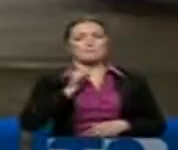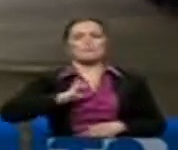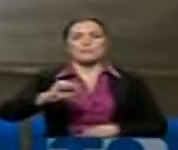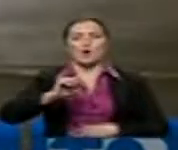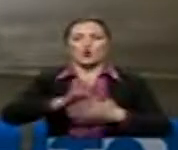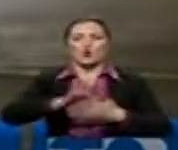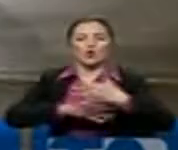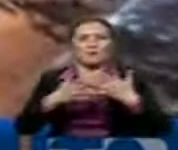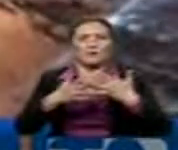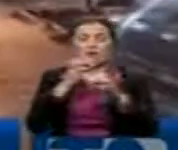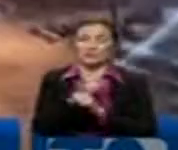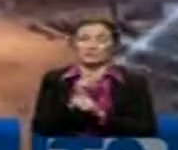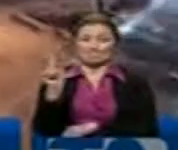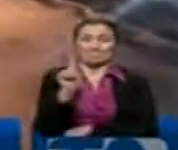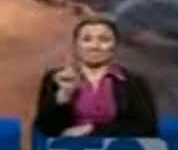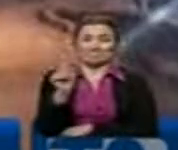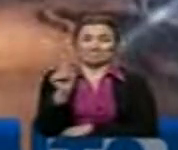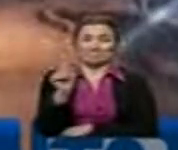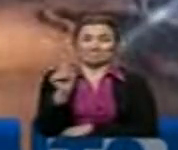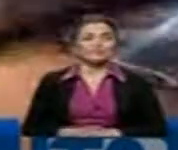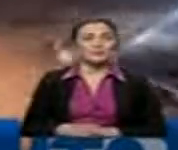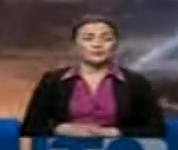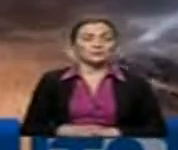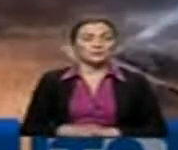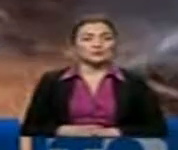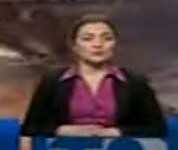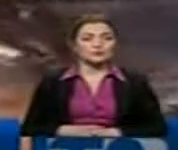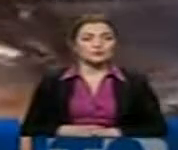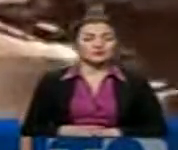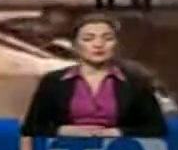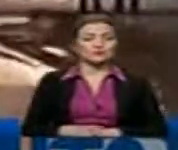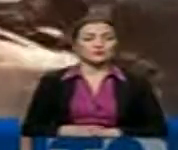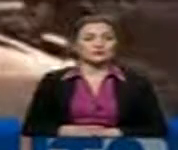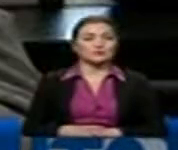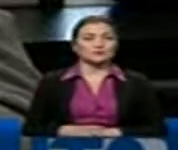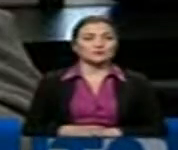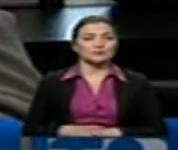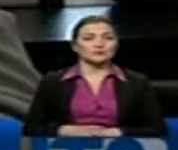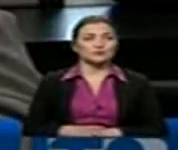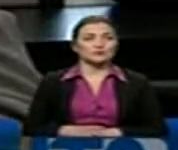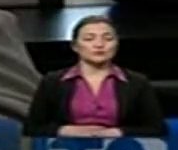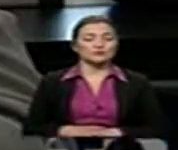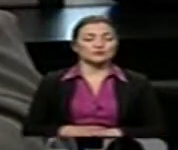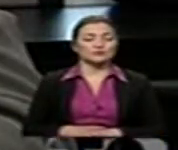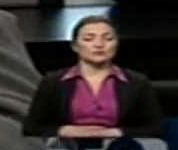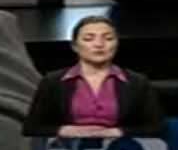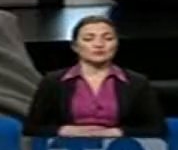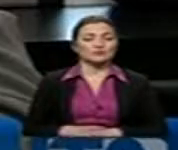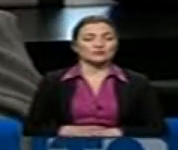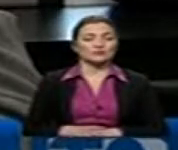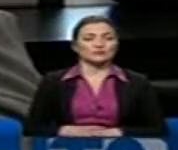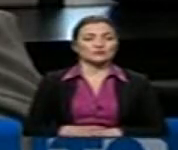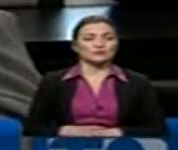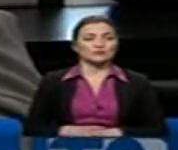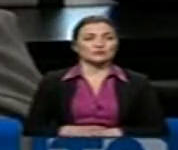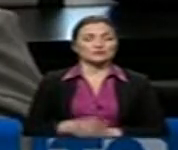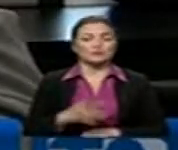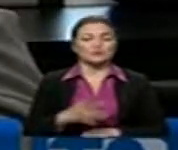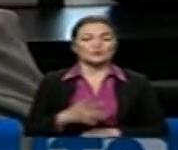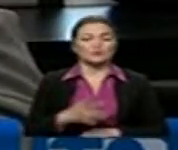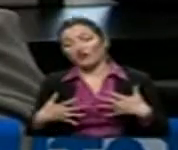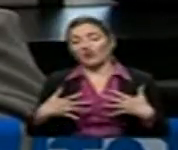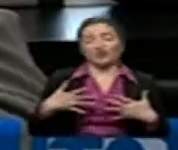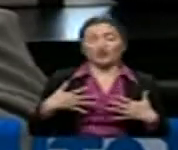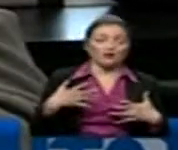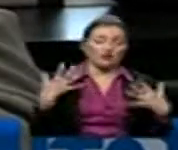la noche, o sea, en horas donde te puedes fatigar de mayor, con mayor facilidad, como en las horas